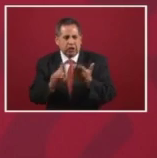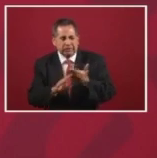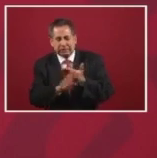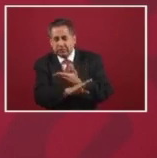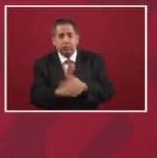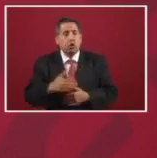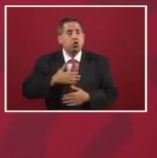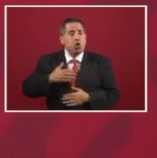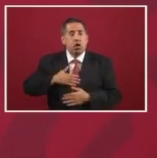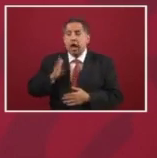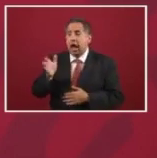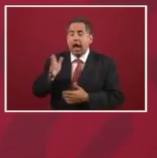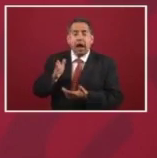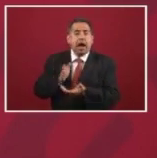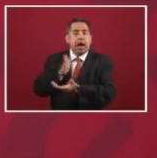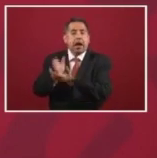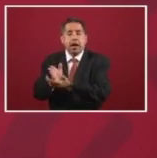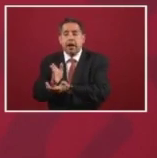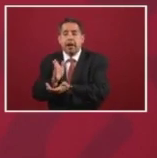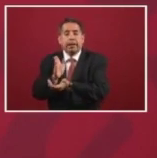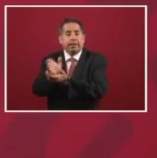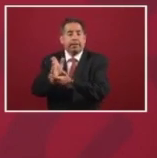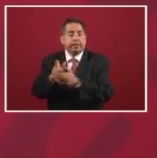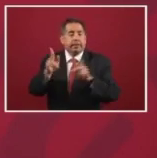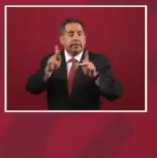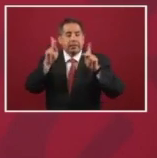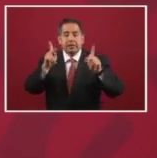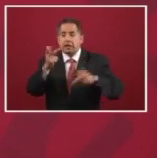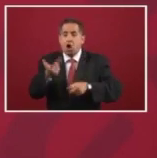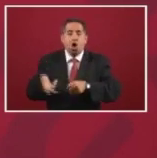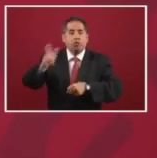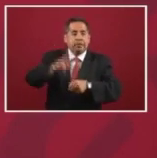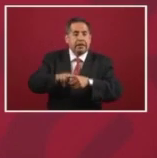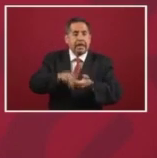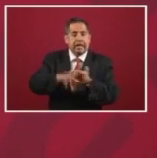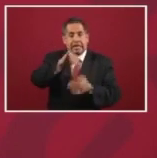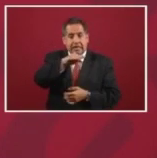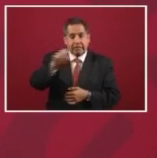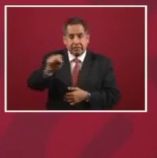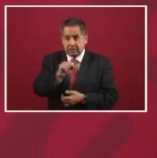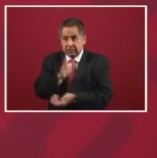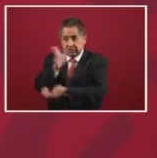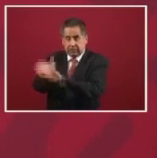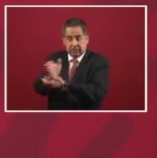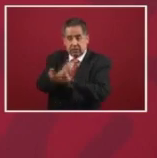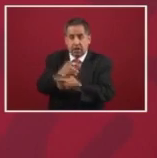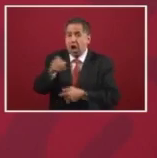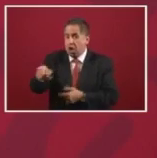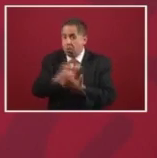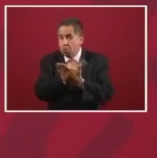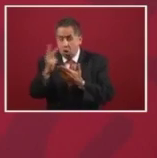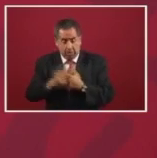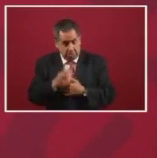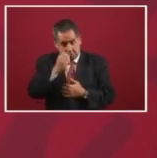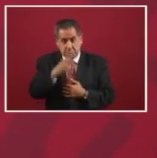estoy visitando los hospitales del IMSS Bienestar, tienen un programa muy